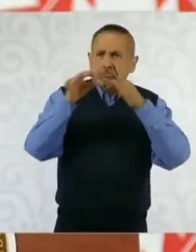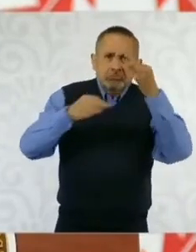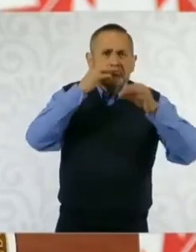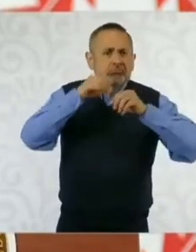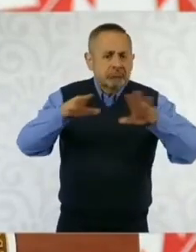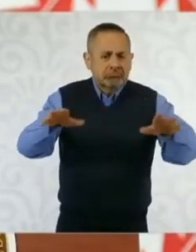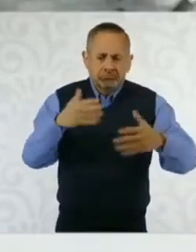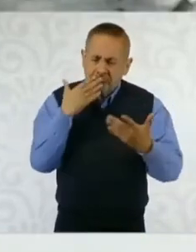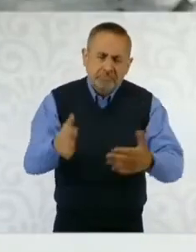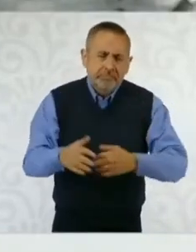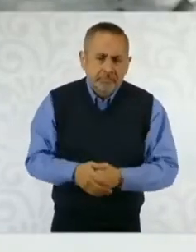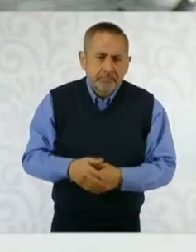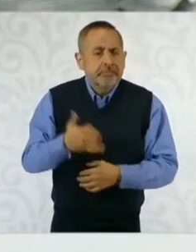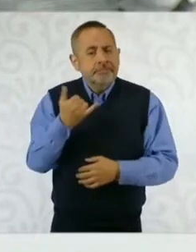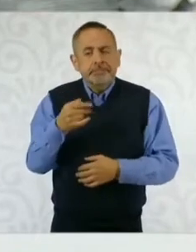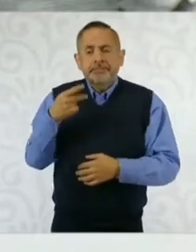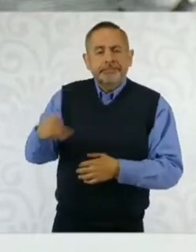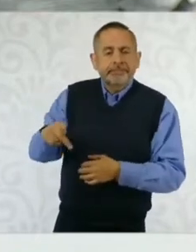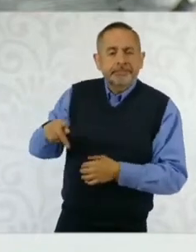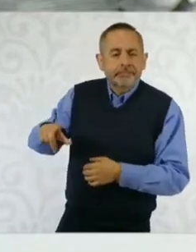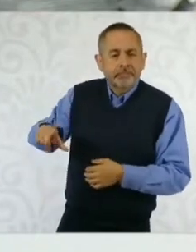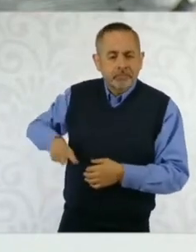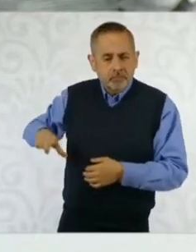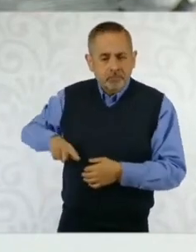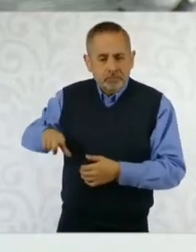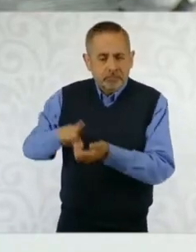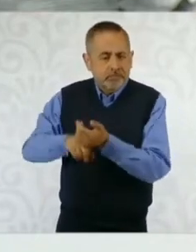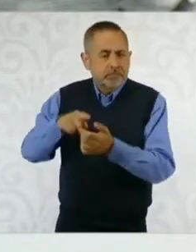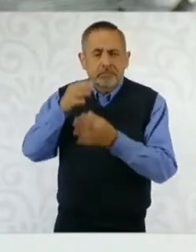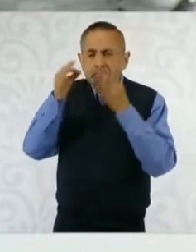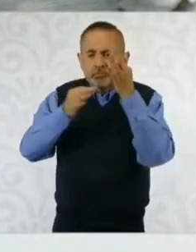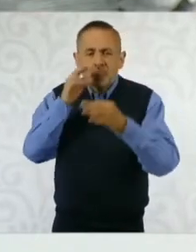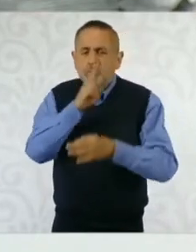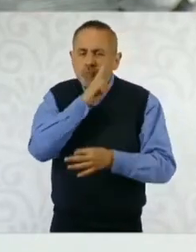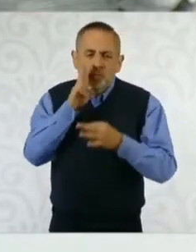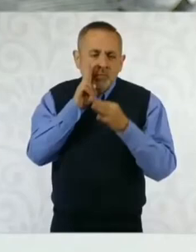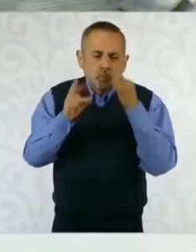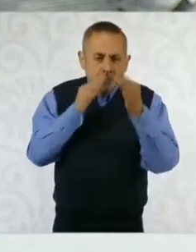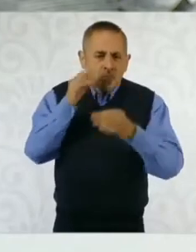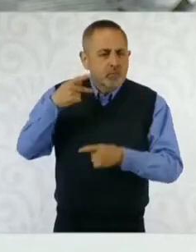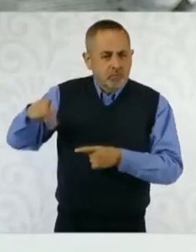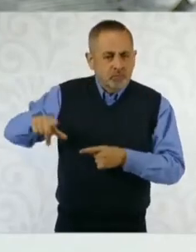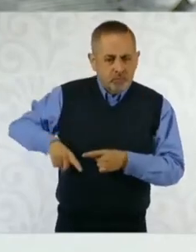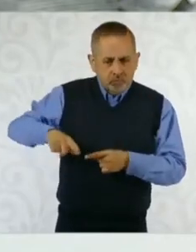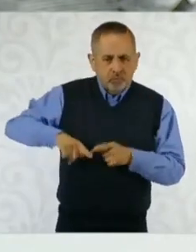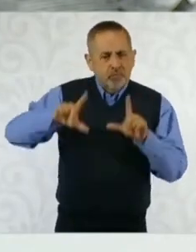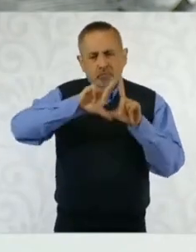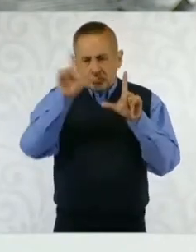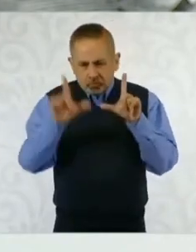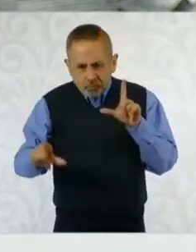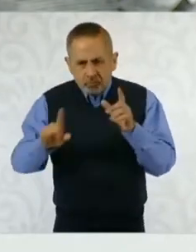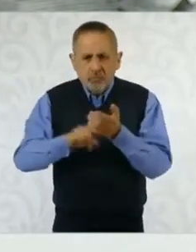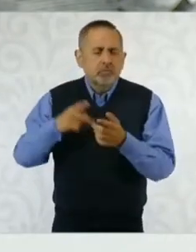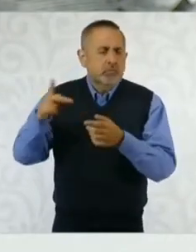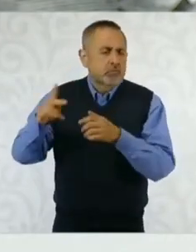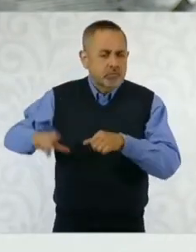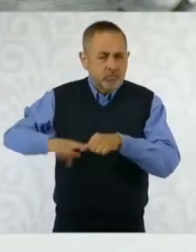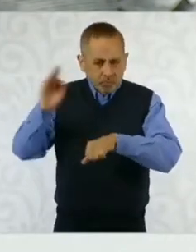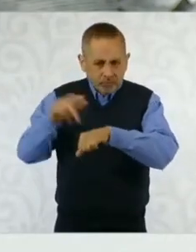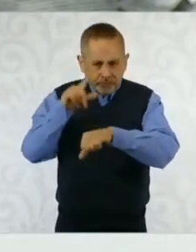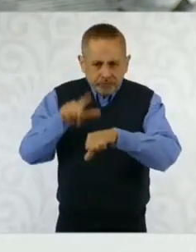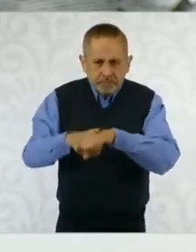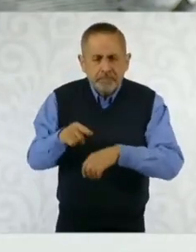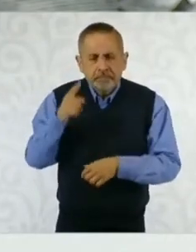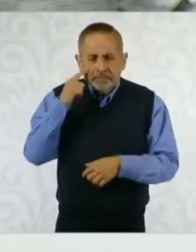públicos, están trabajando los medios públicos, digamos, nacionales o los del gobierno federal,